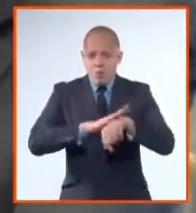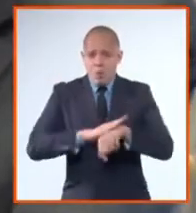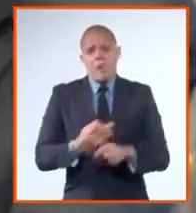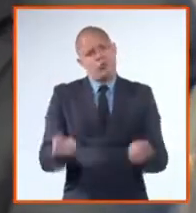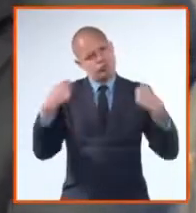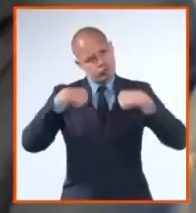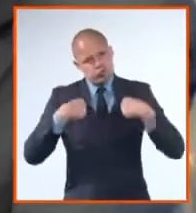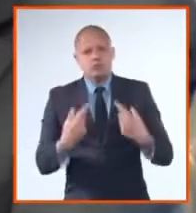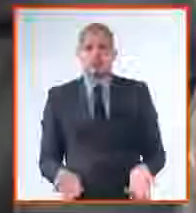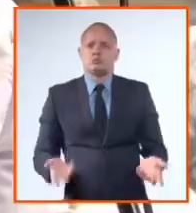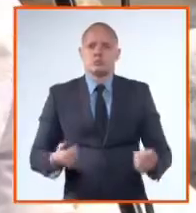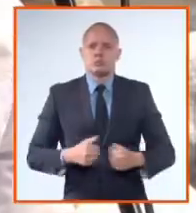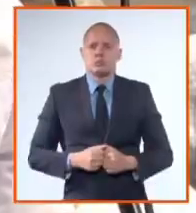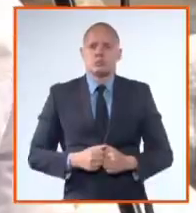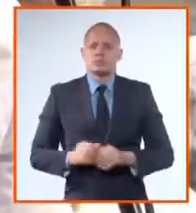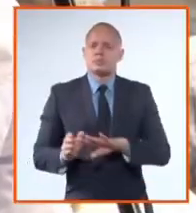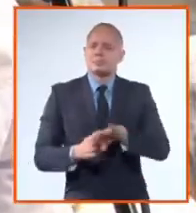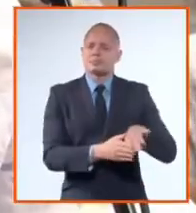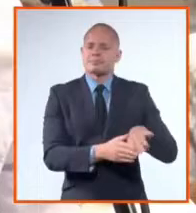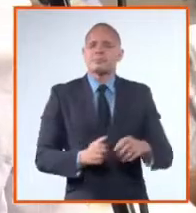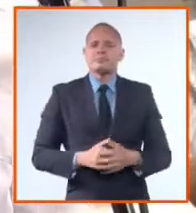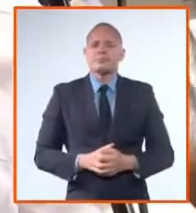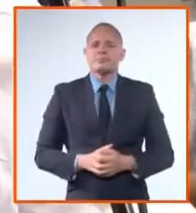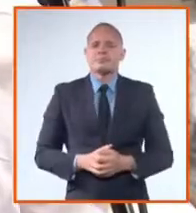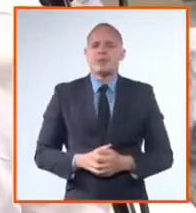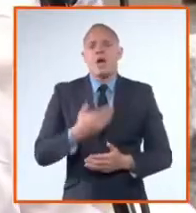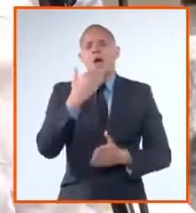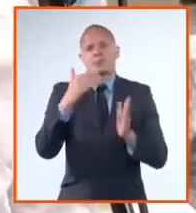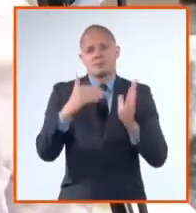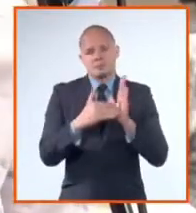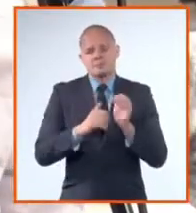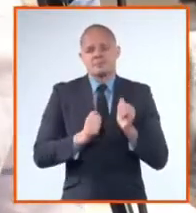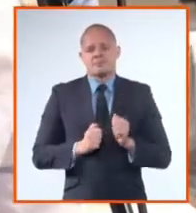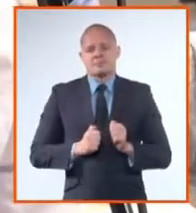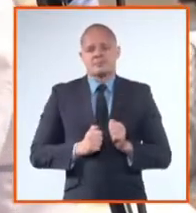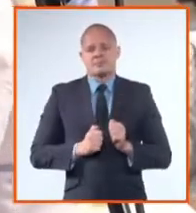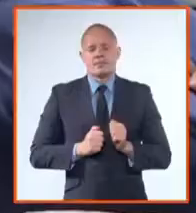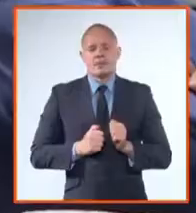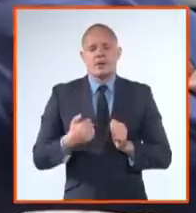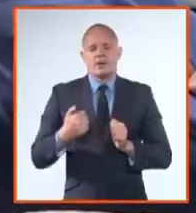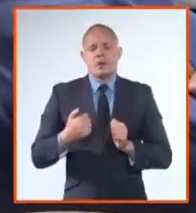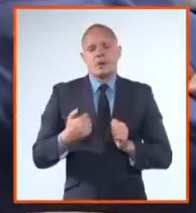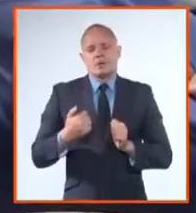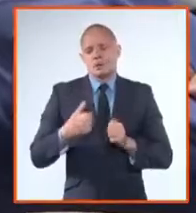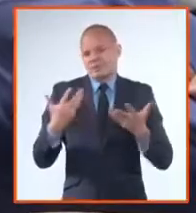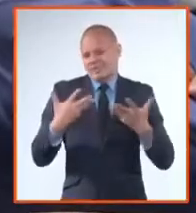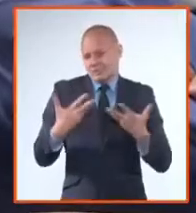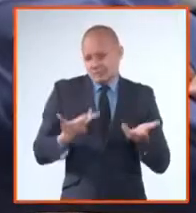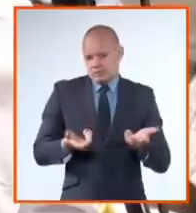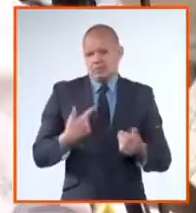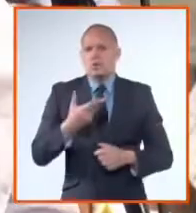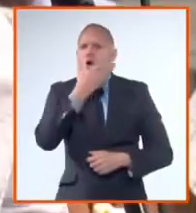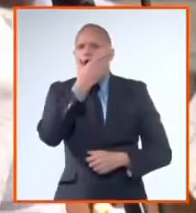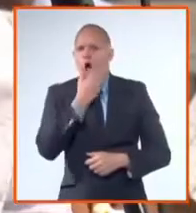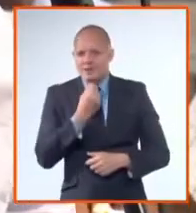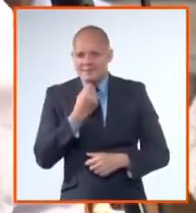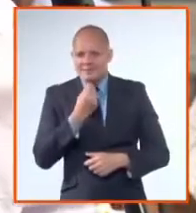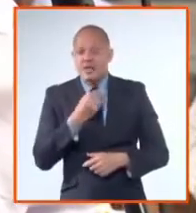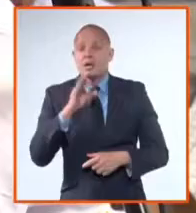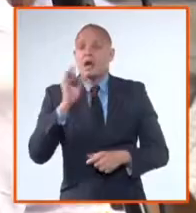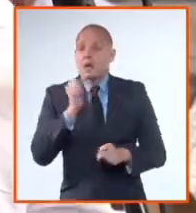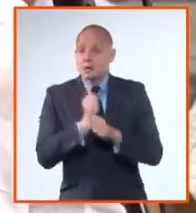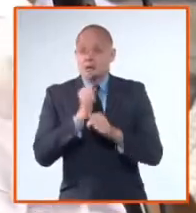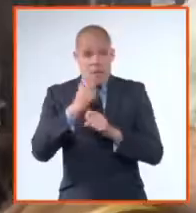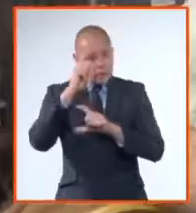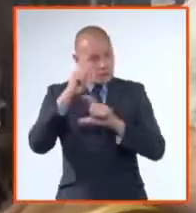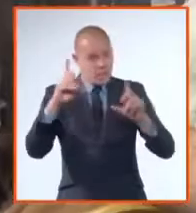hacen. Gracias. Bueno, buenas tardes. Mi nombre es Carlos César Torres Páez. Soy académico joven de la sección de Ciencias